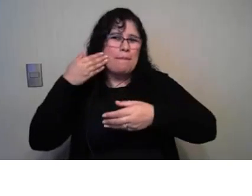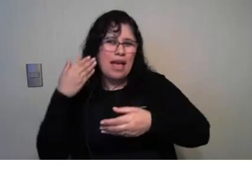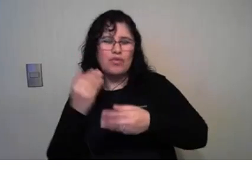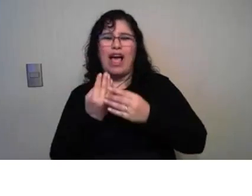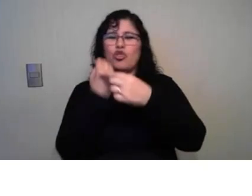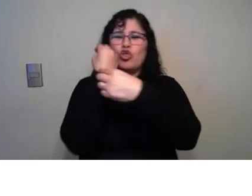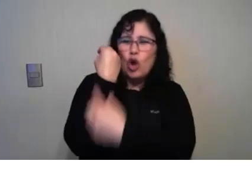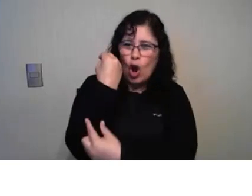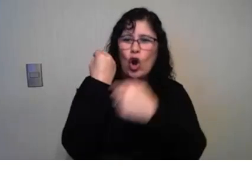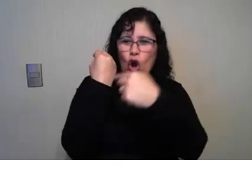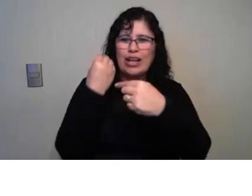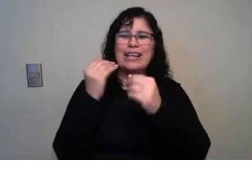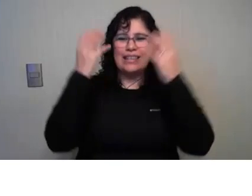cefálico,